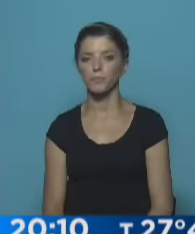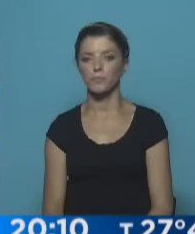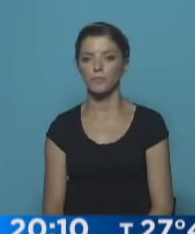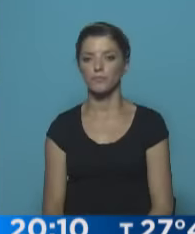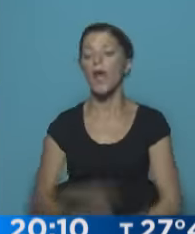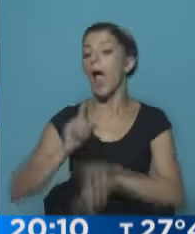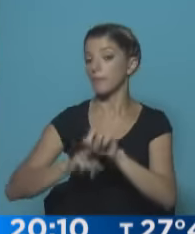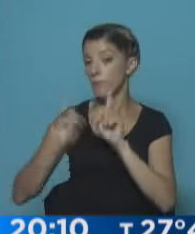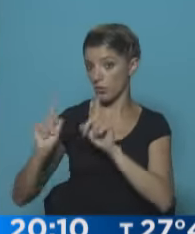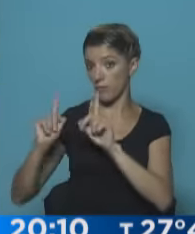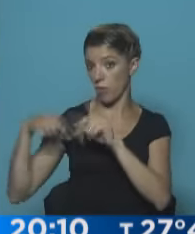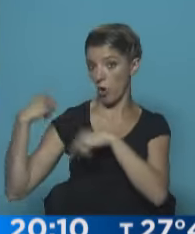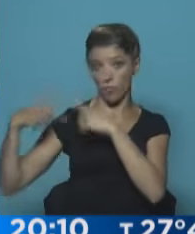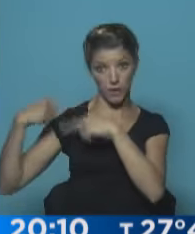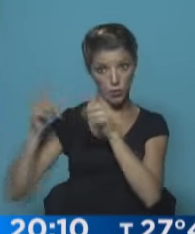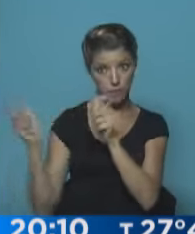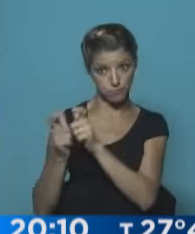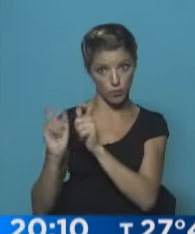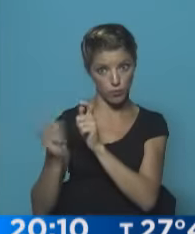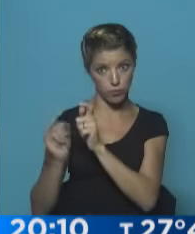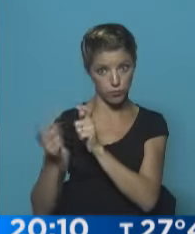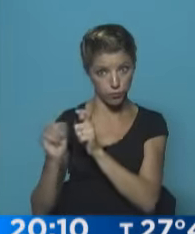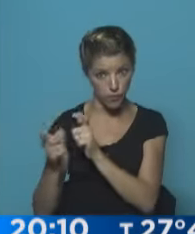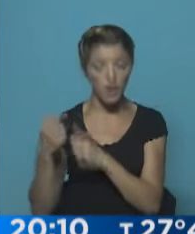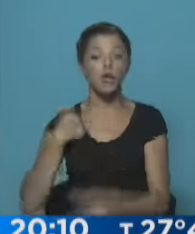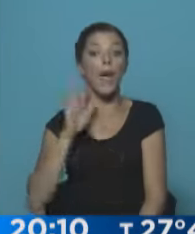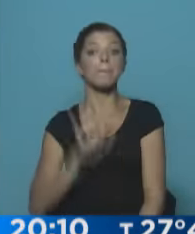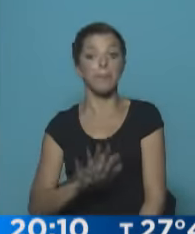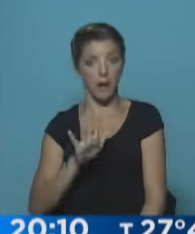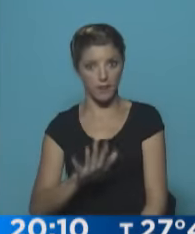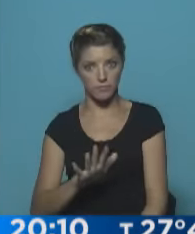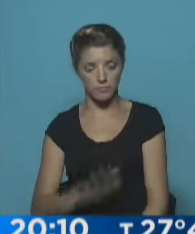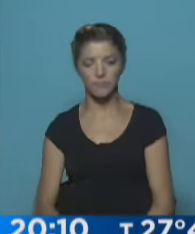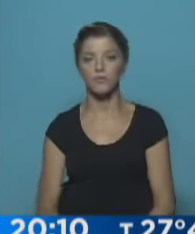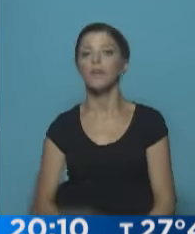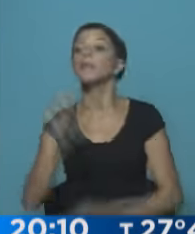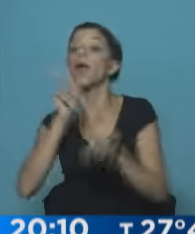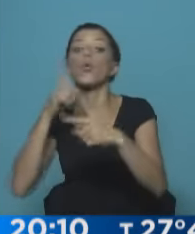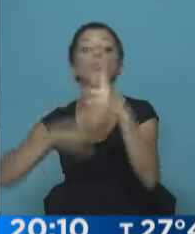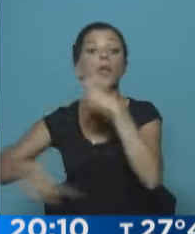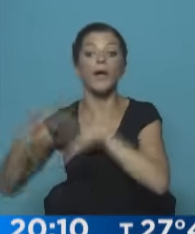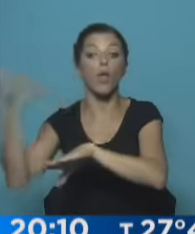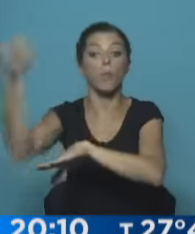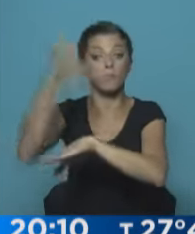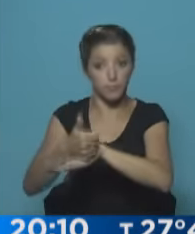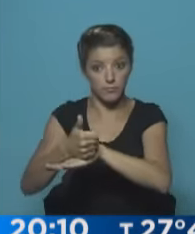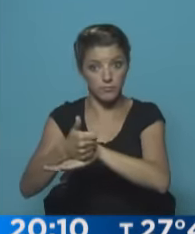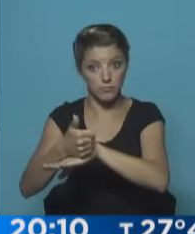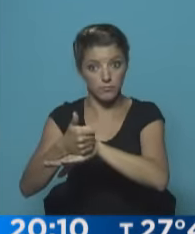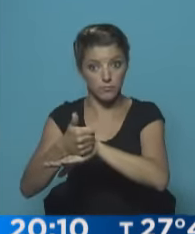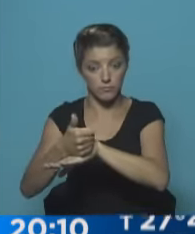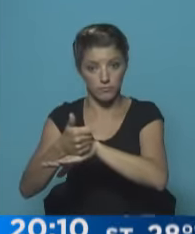continúa desarrollándose la asamblea y a la espera de que alguno de los delgados venga en algunos momentos a